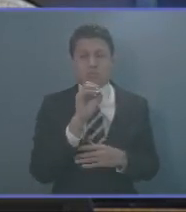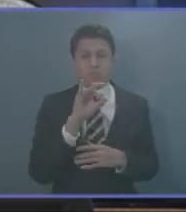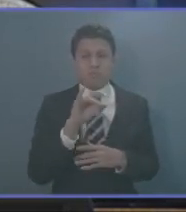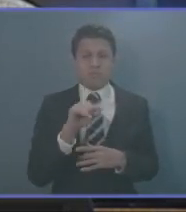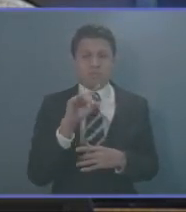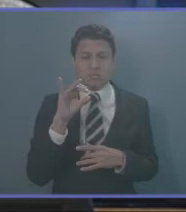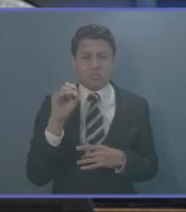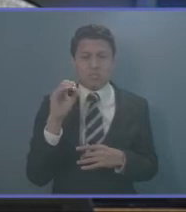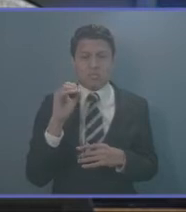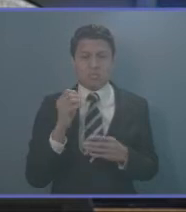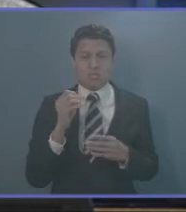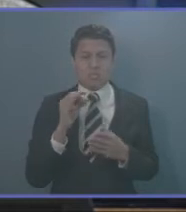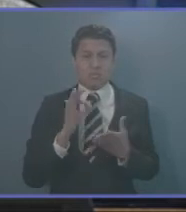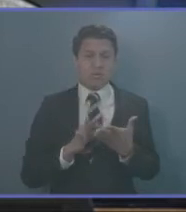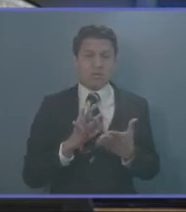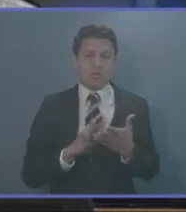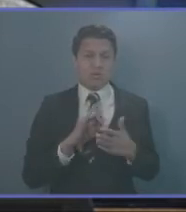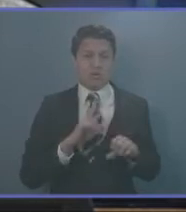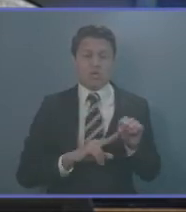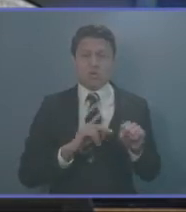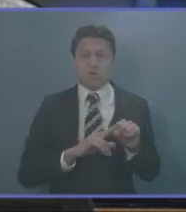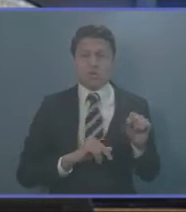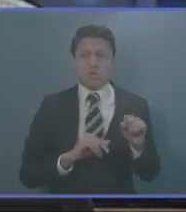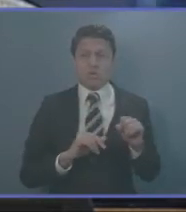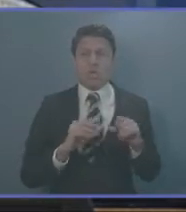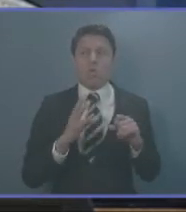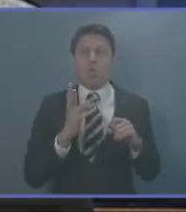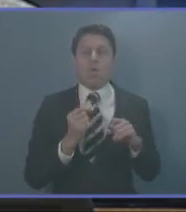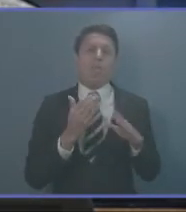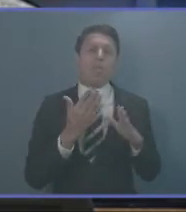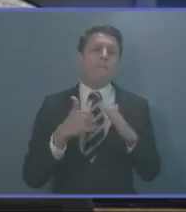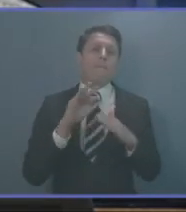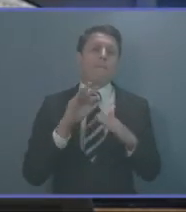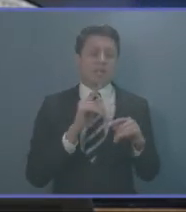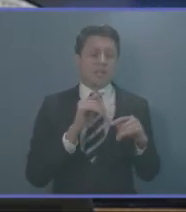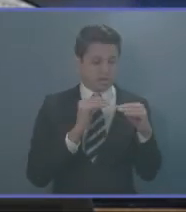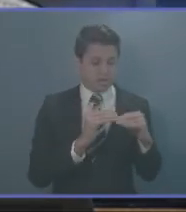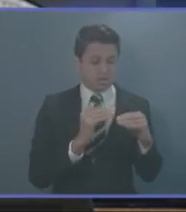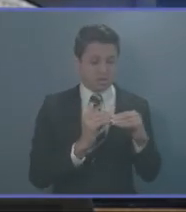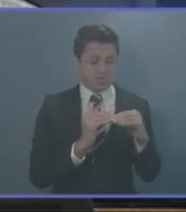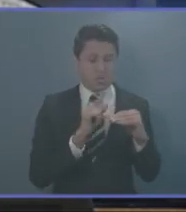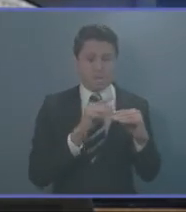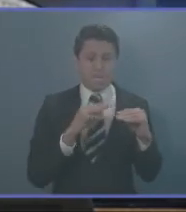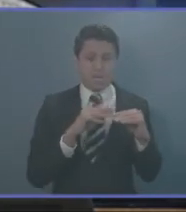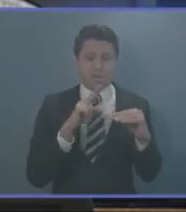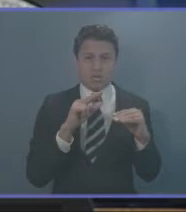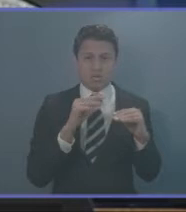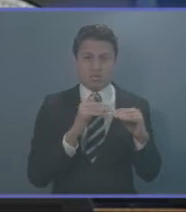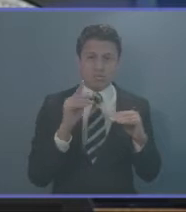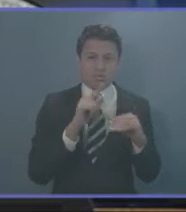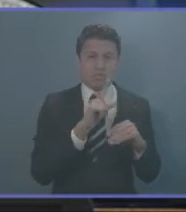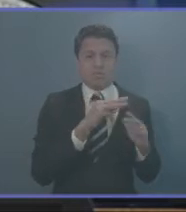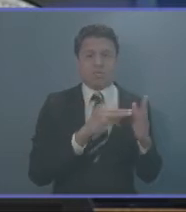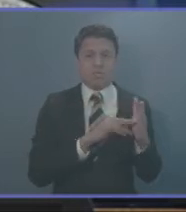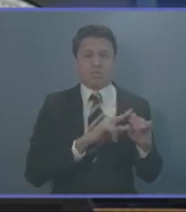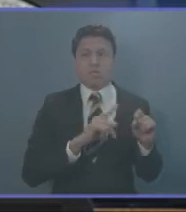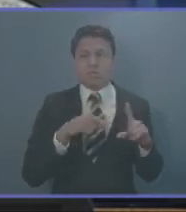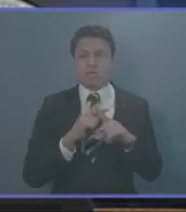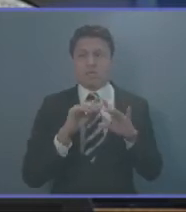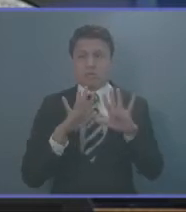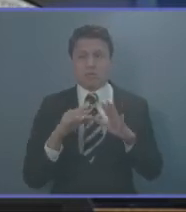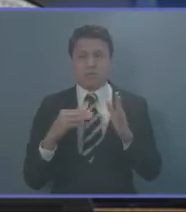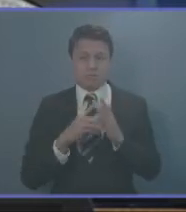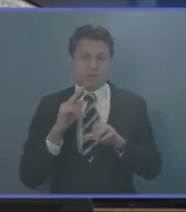centavos de dólar, sobre el exceso de $1,000. 2. De $1,000 con un centavo hasta